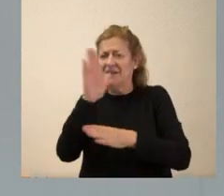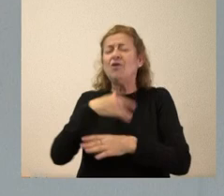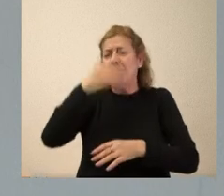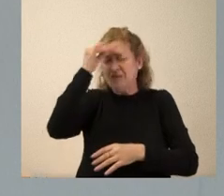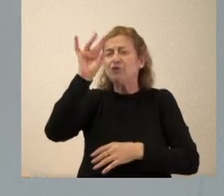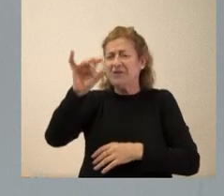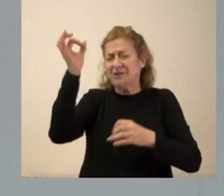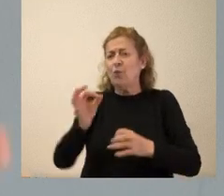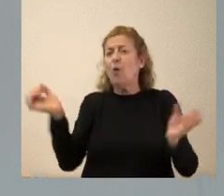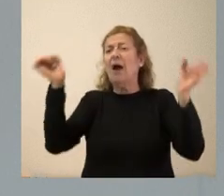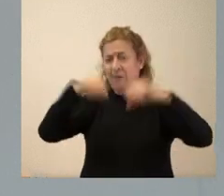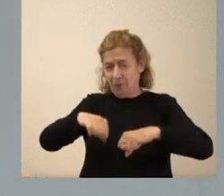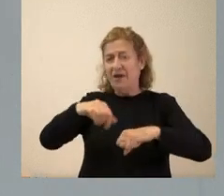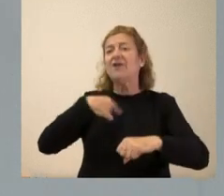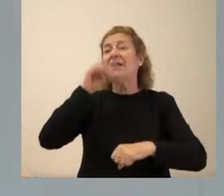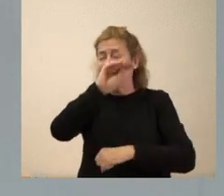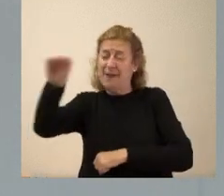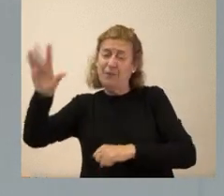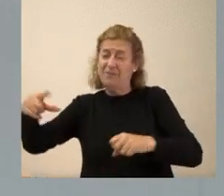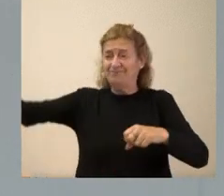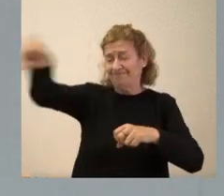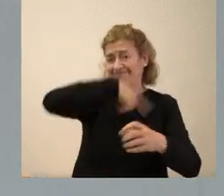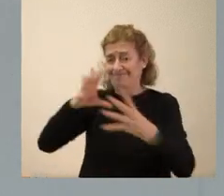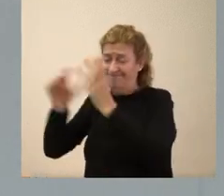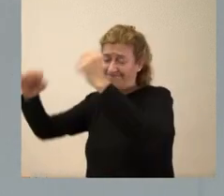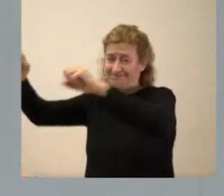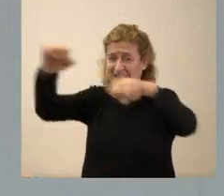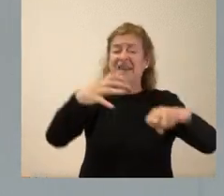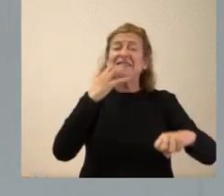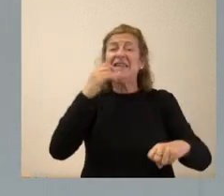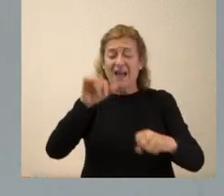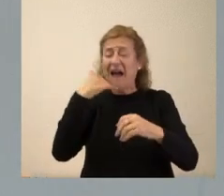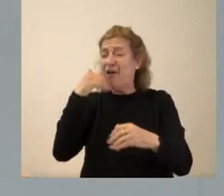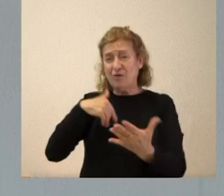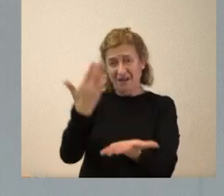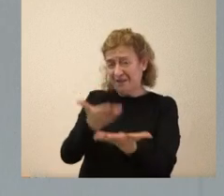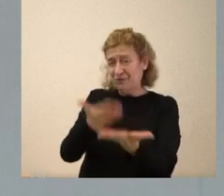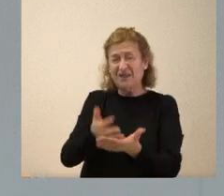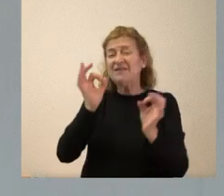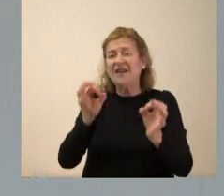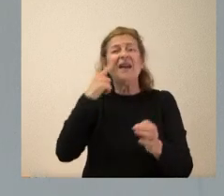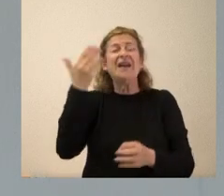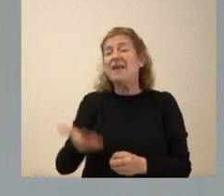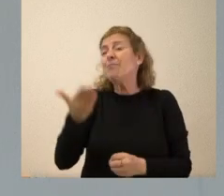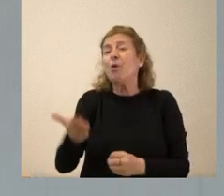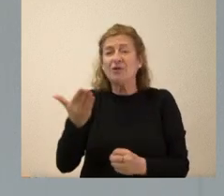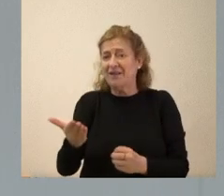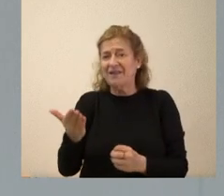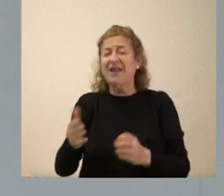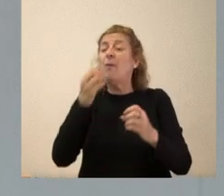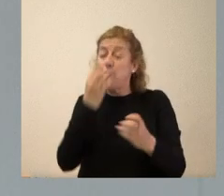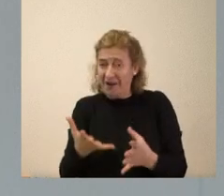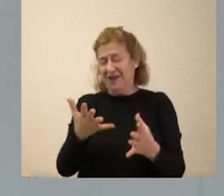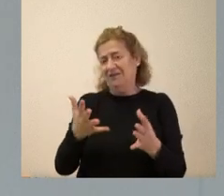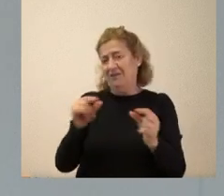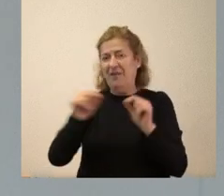poder aprobar y desde aquí ya vamos también al consenso porque si algo ha quedado demostrado este tiempo es la importancia de que estamos unas buenas medidas